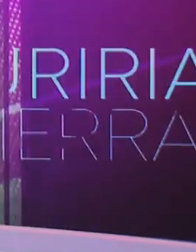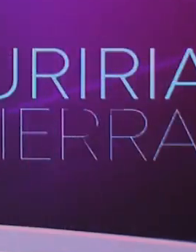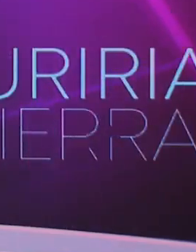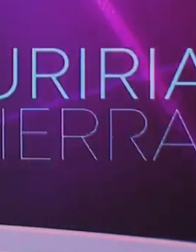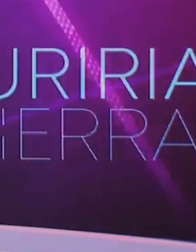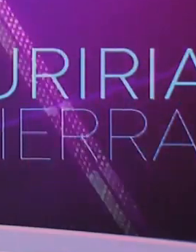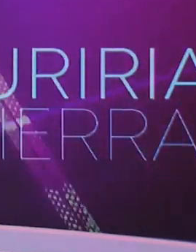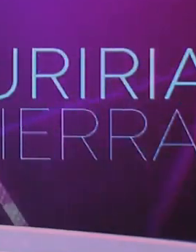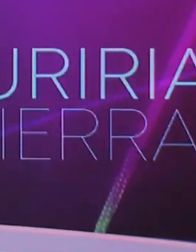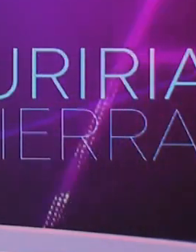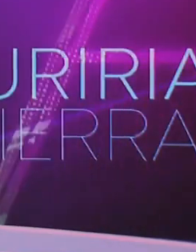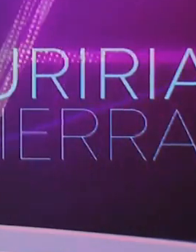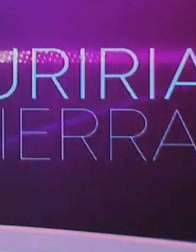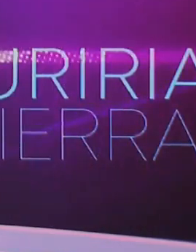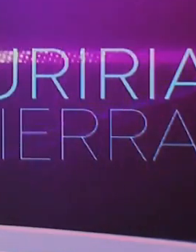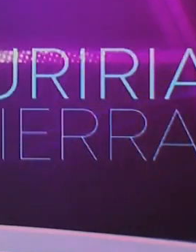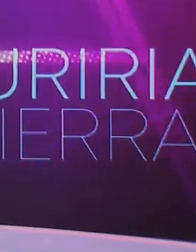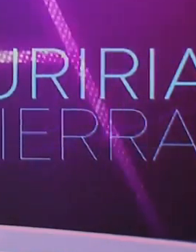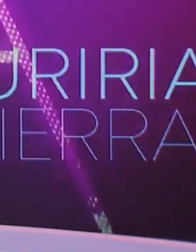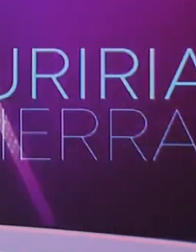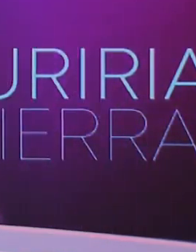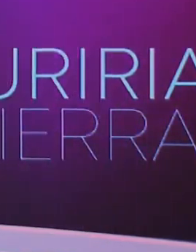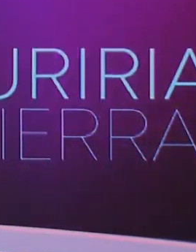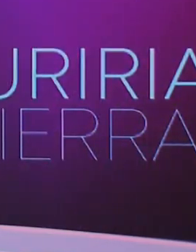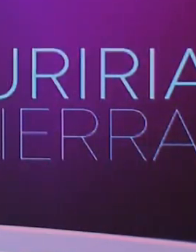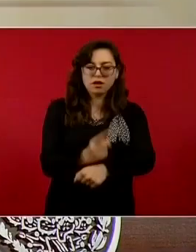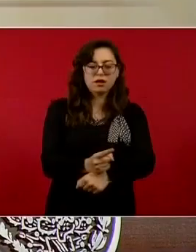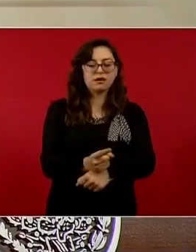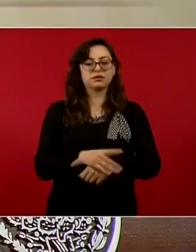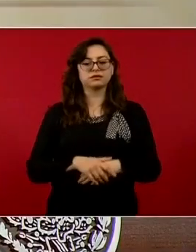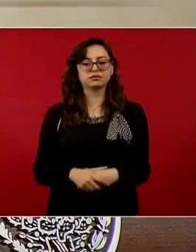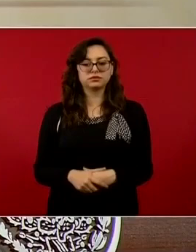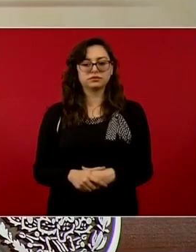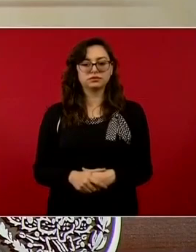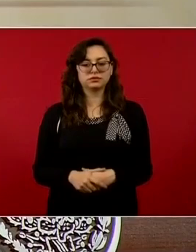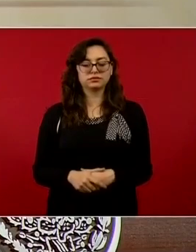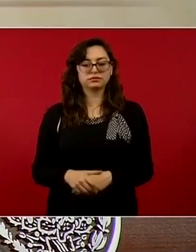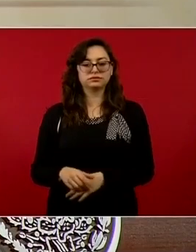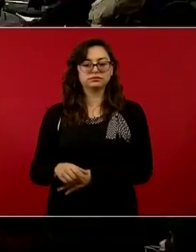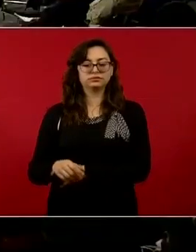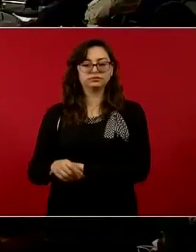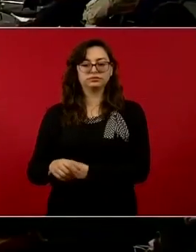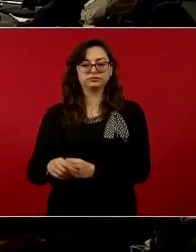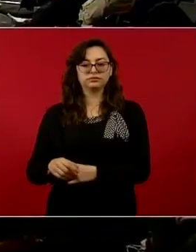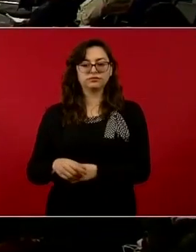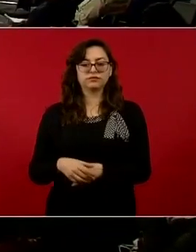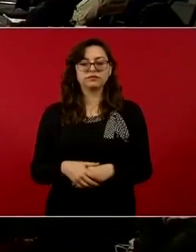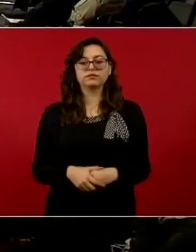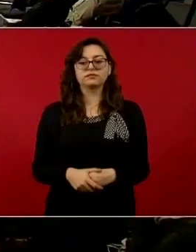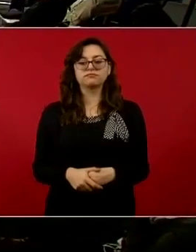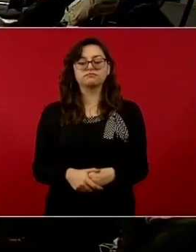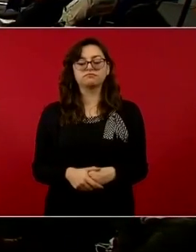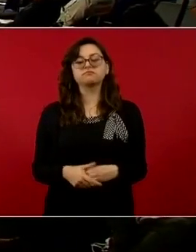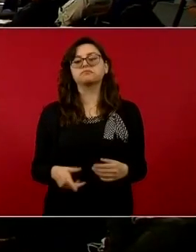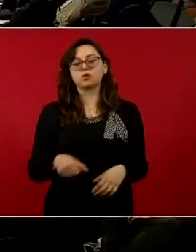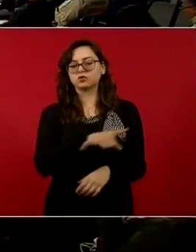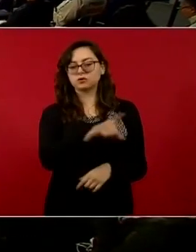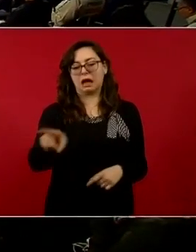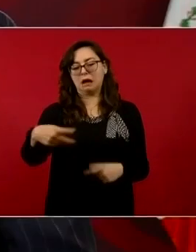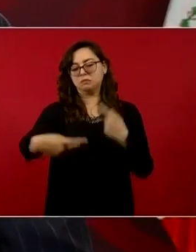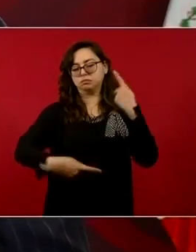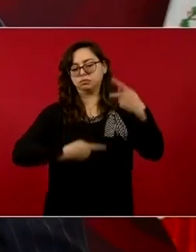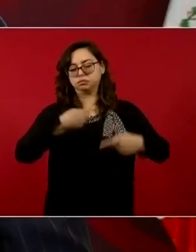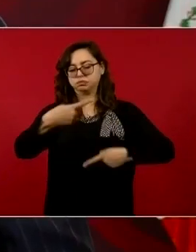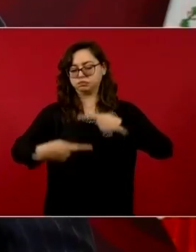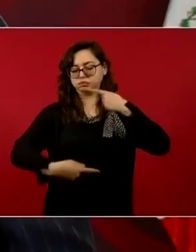y en más información exhortó nuevamente Andrés Manuel López Obrador a Genaro García Luna a aceptar el criterio de oportunidad y evidenciar